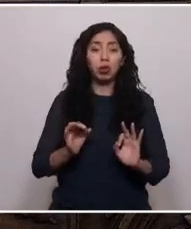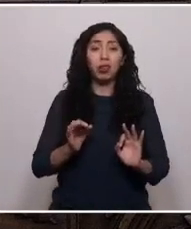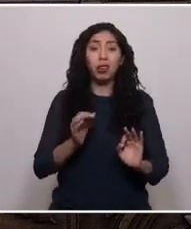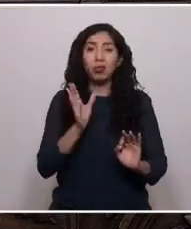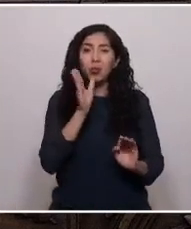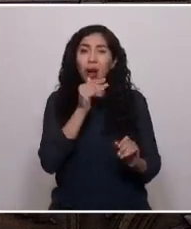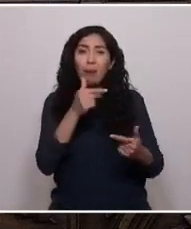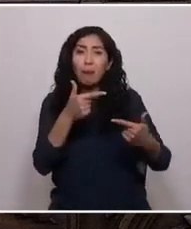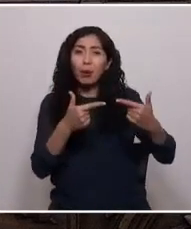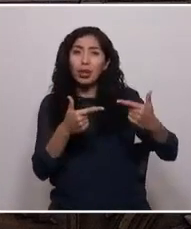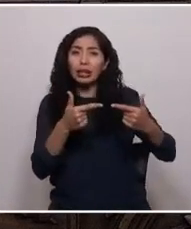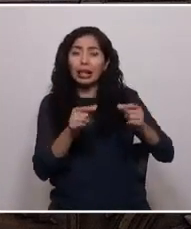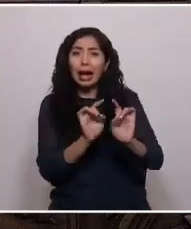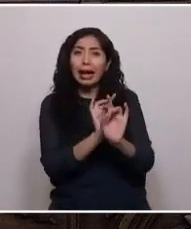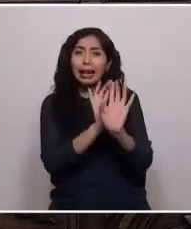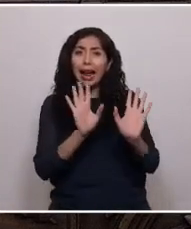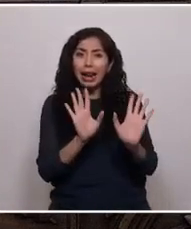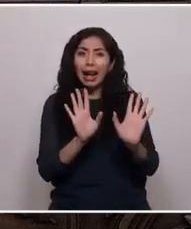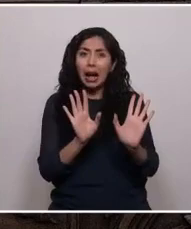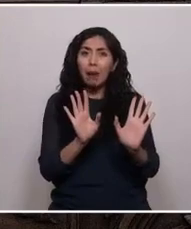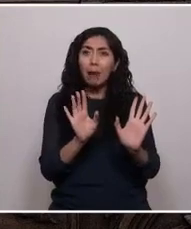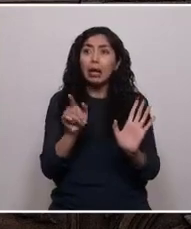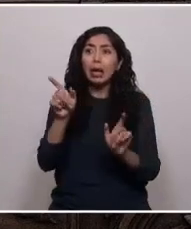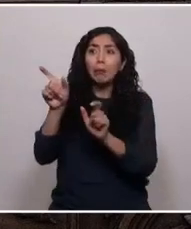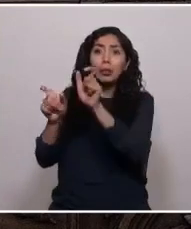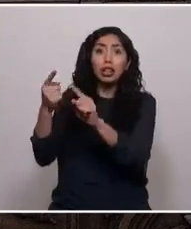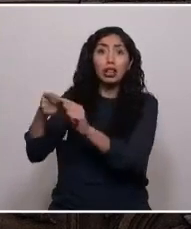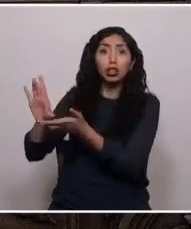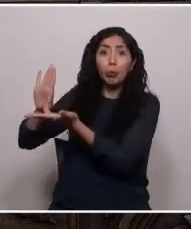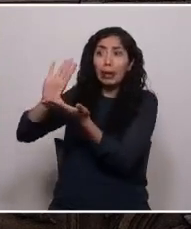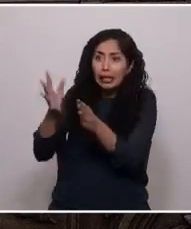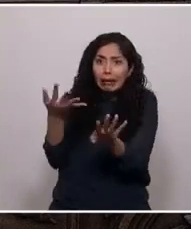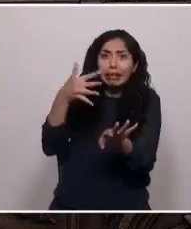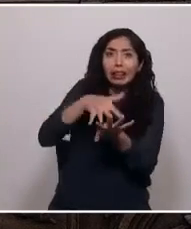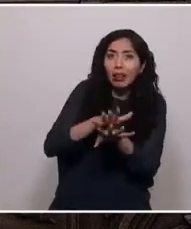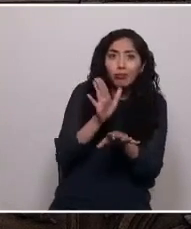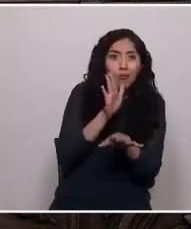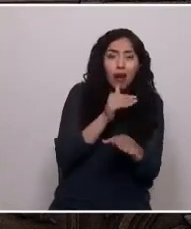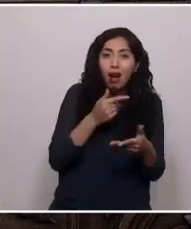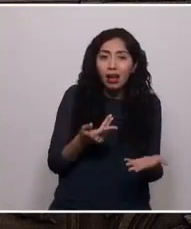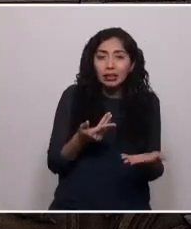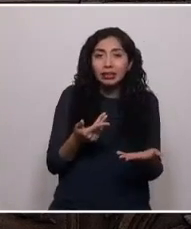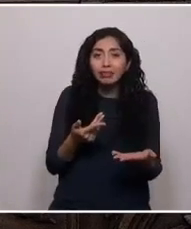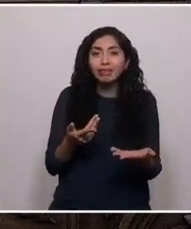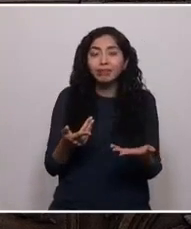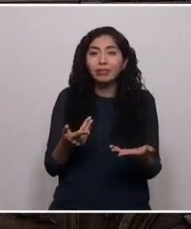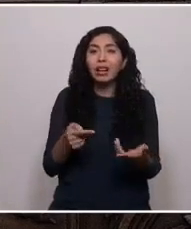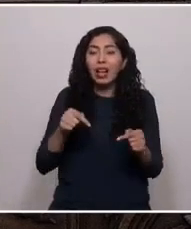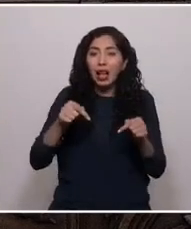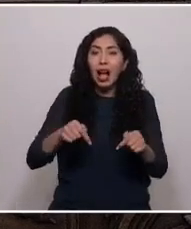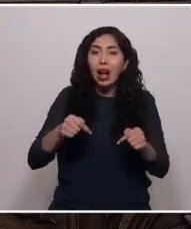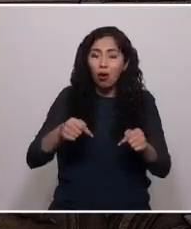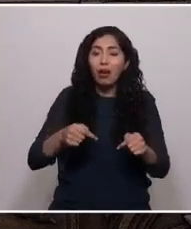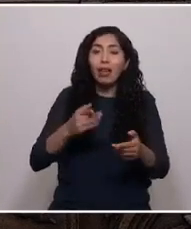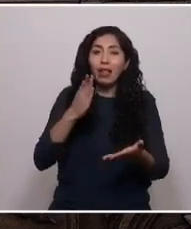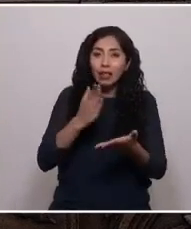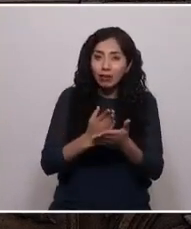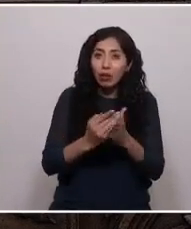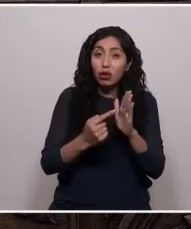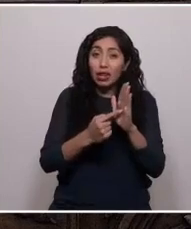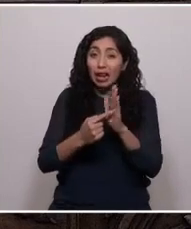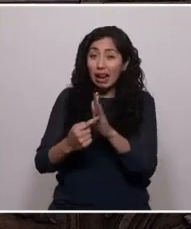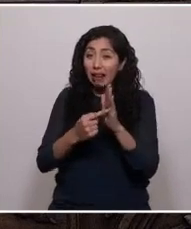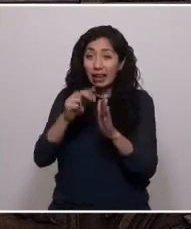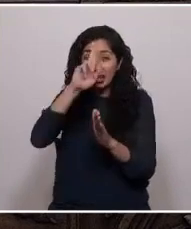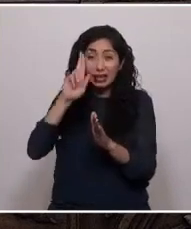clara y ordenada para su correcta integración es tierra fértil para la xenofobia y el racismo yo he tenido el